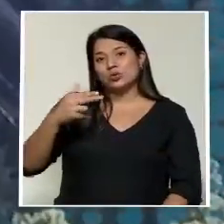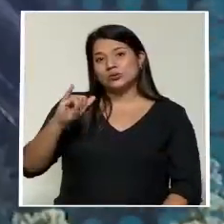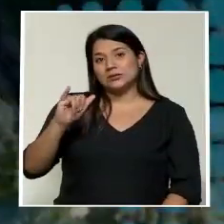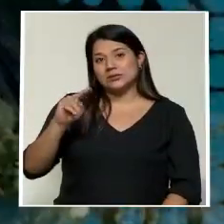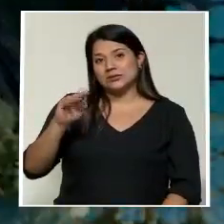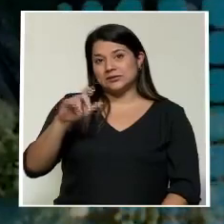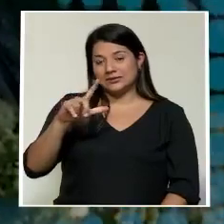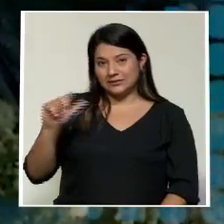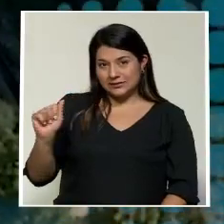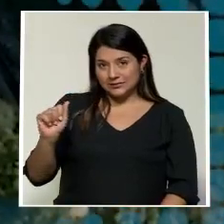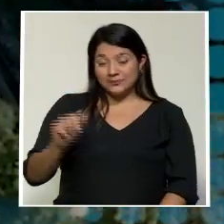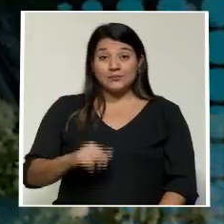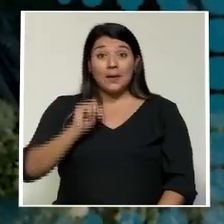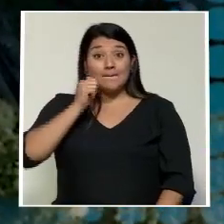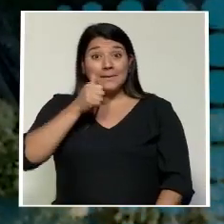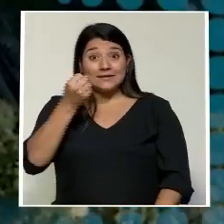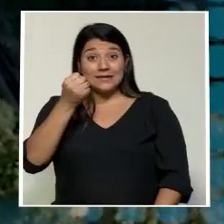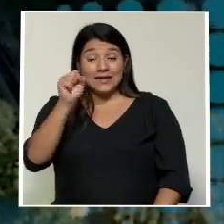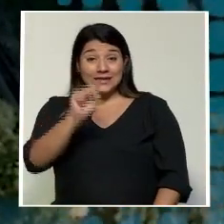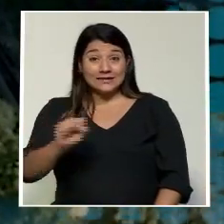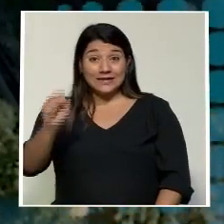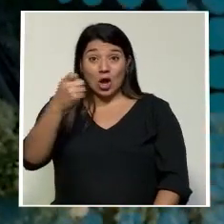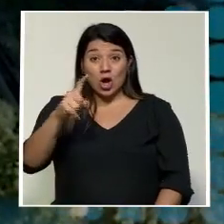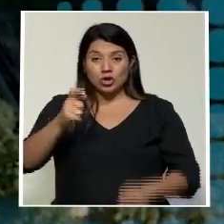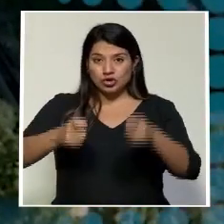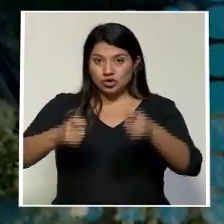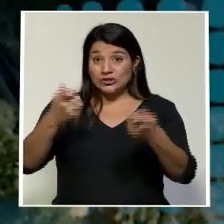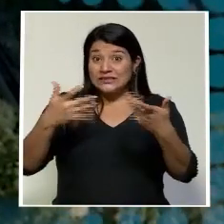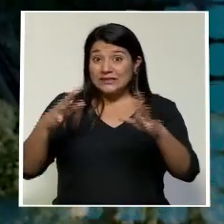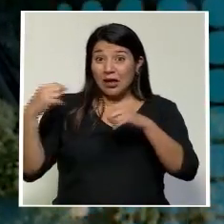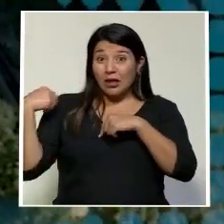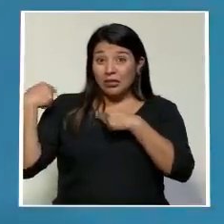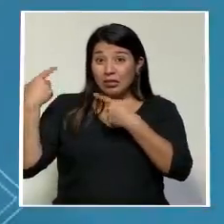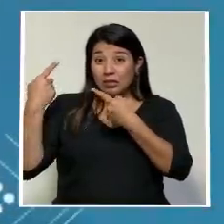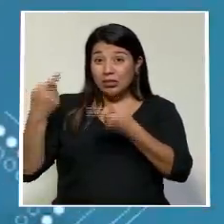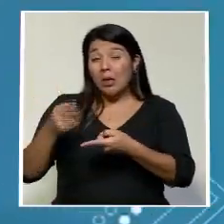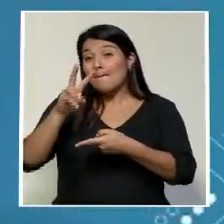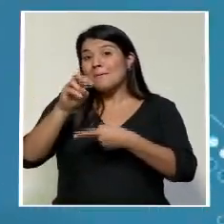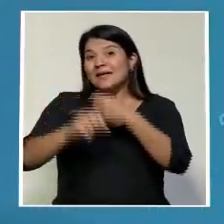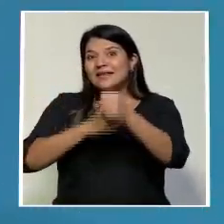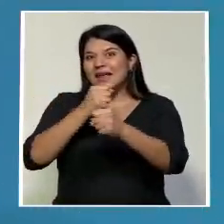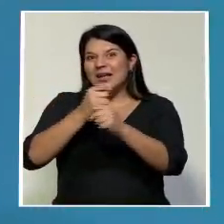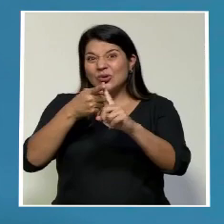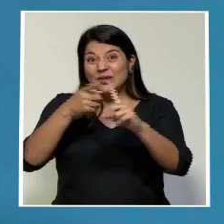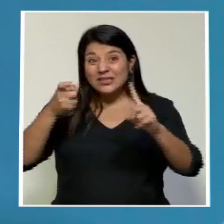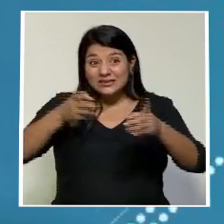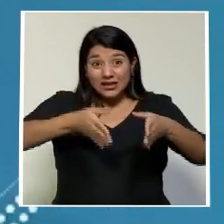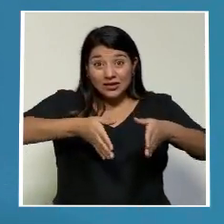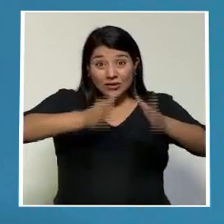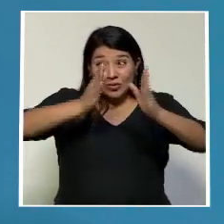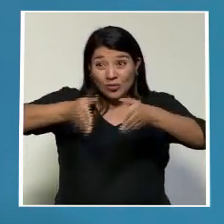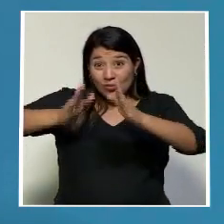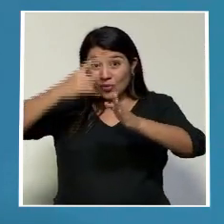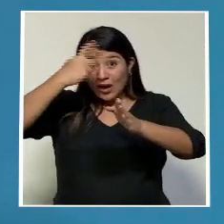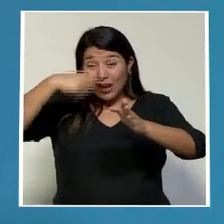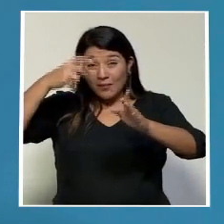Este sábado 11 de septiembre se cumplen 20 años del atentado terrorista contra las Toros Gemelas, donde fallecieron más de 2